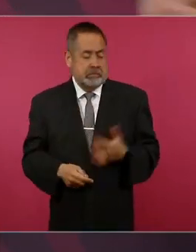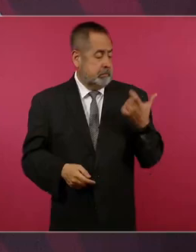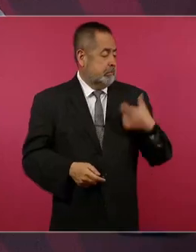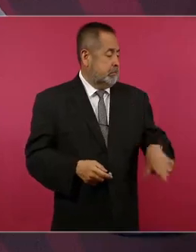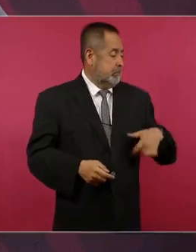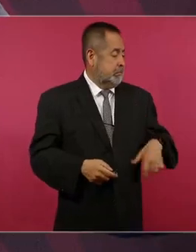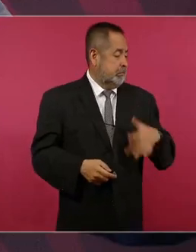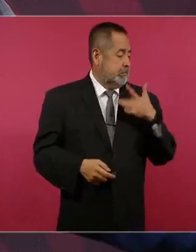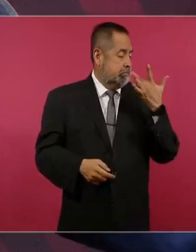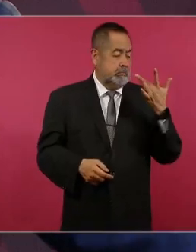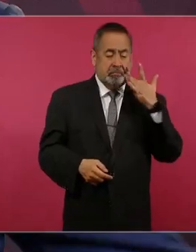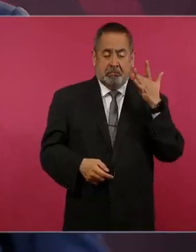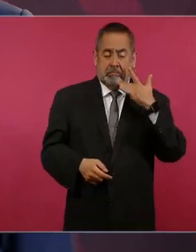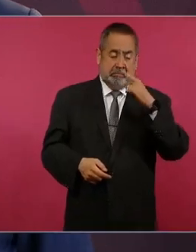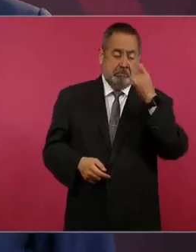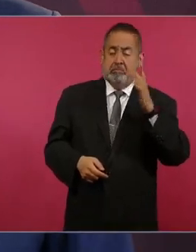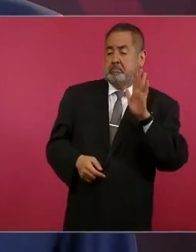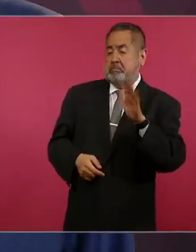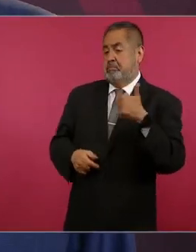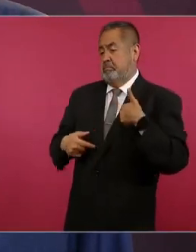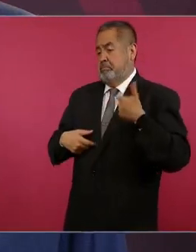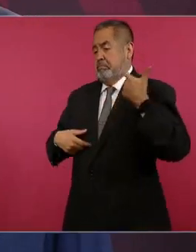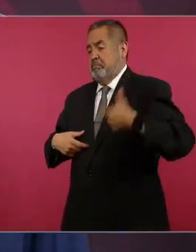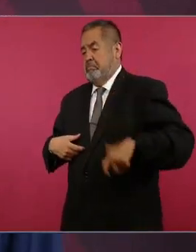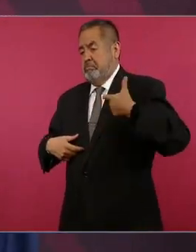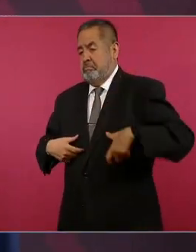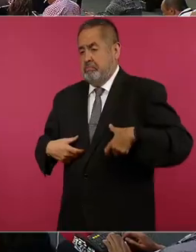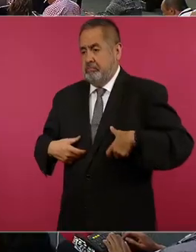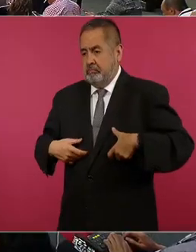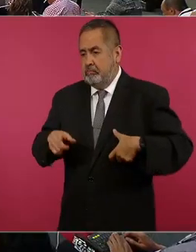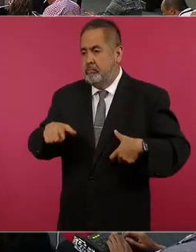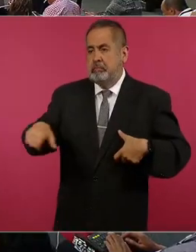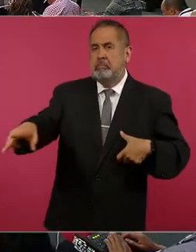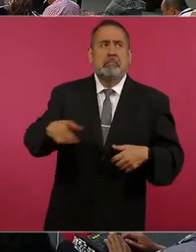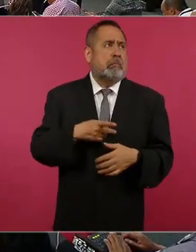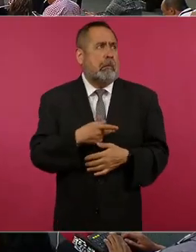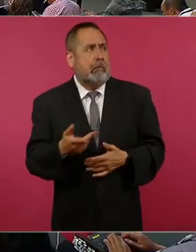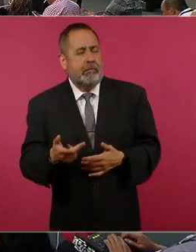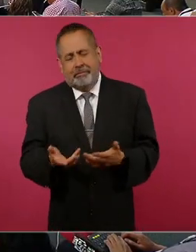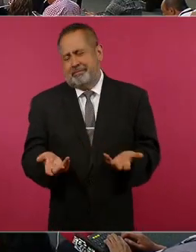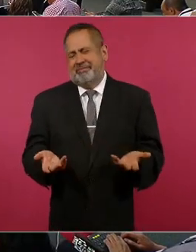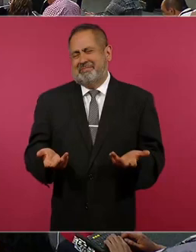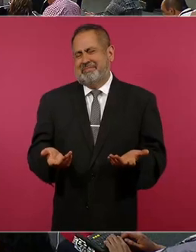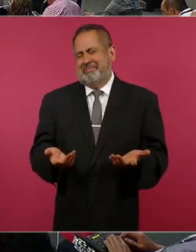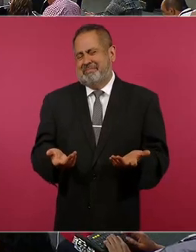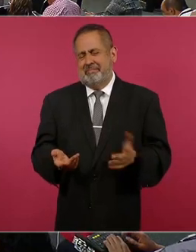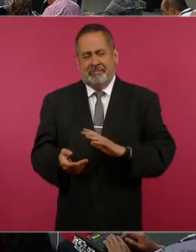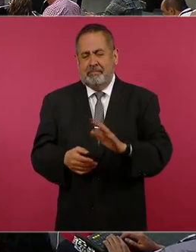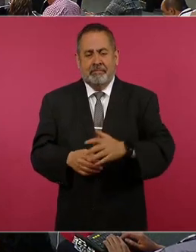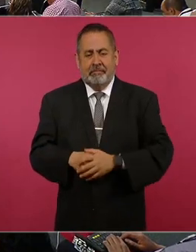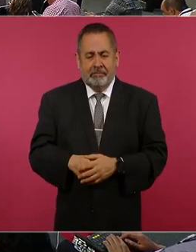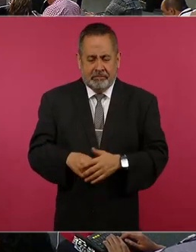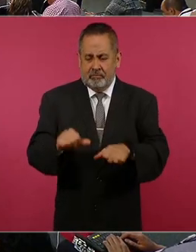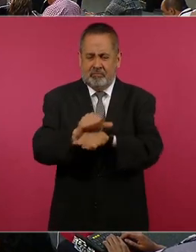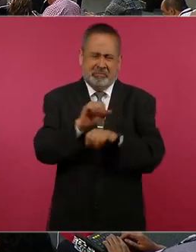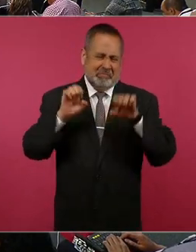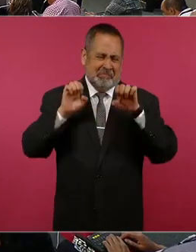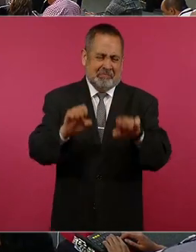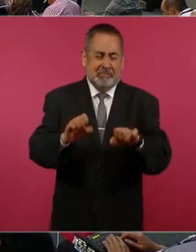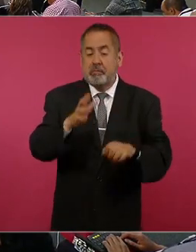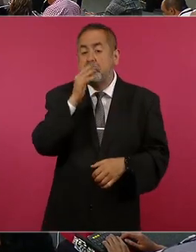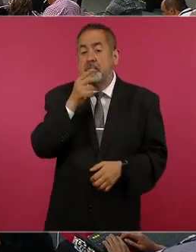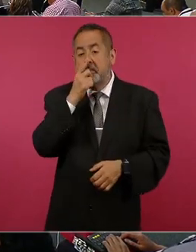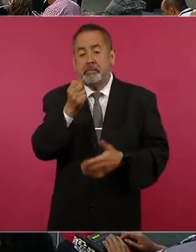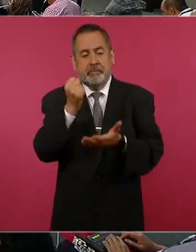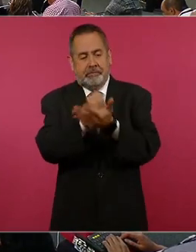presume de un carro, no puedo decir las marcas porque también